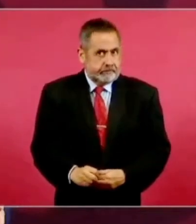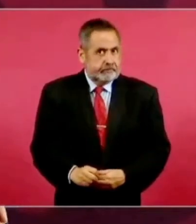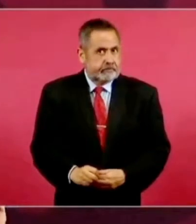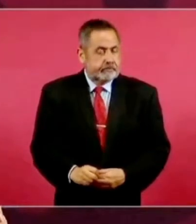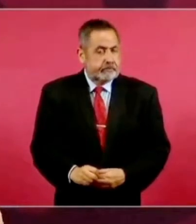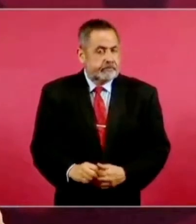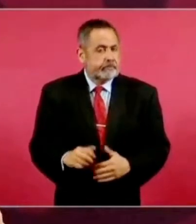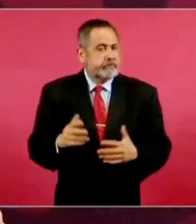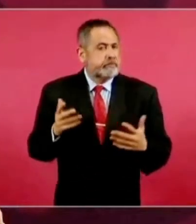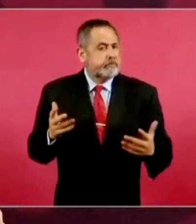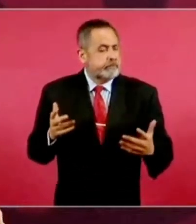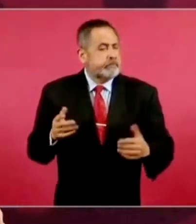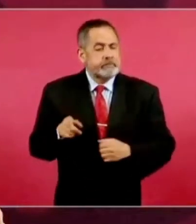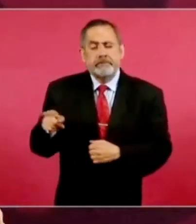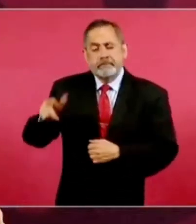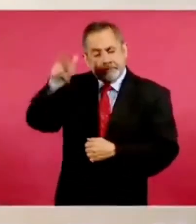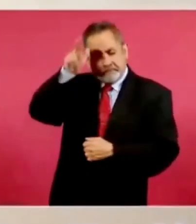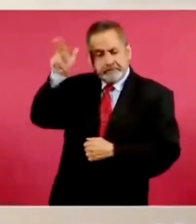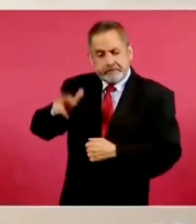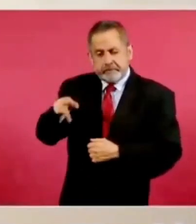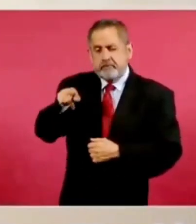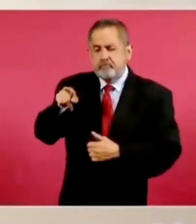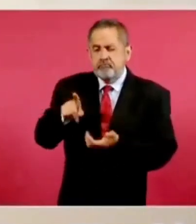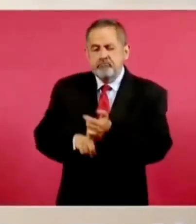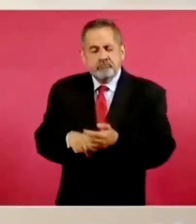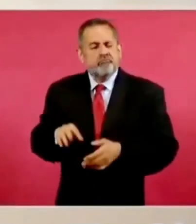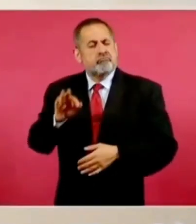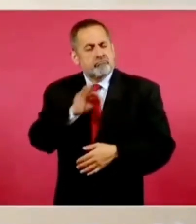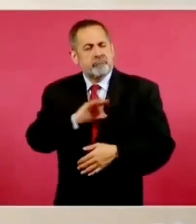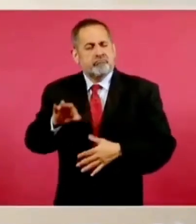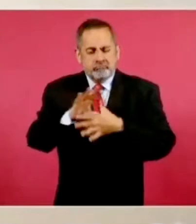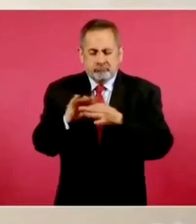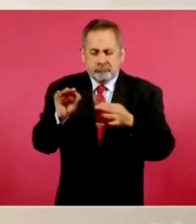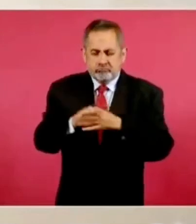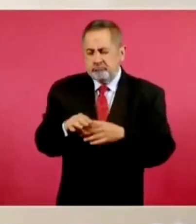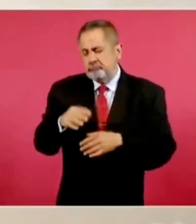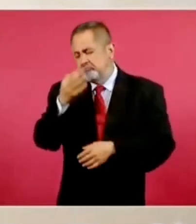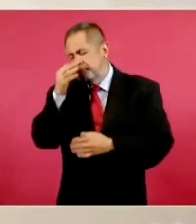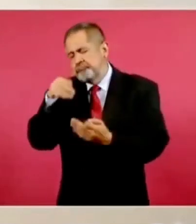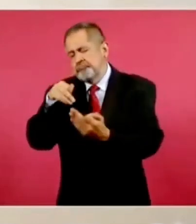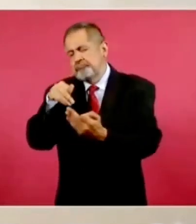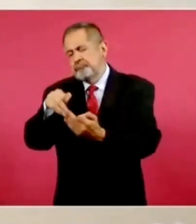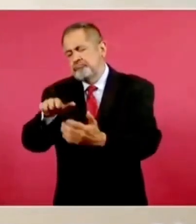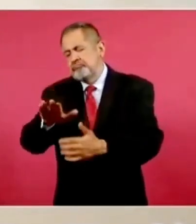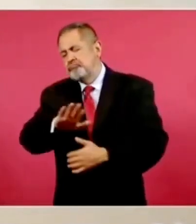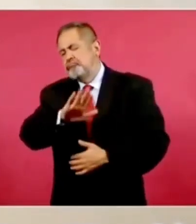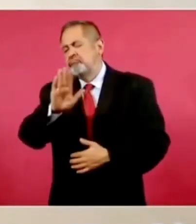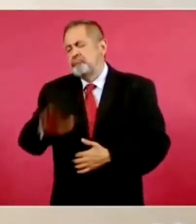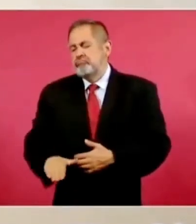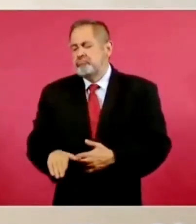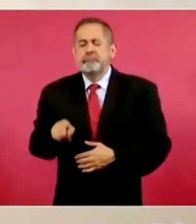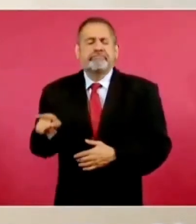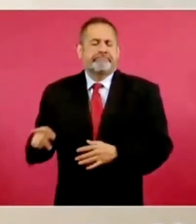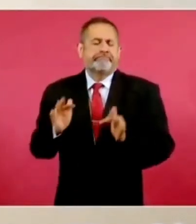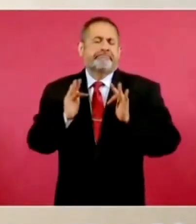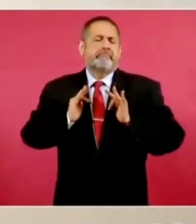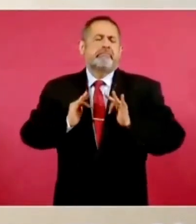Lo que le permitió al padre de la patria enfrentar la muerte con aplomo y